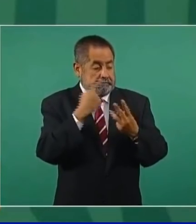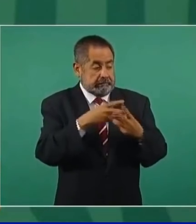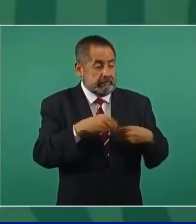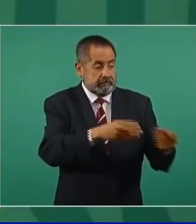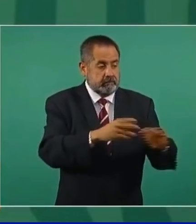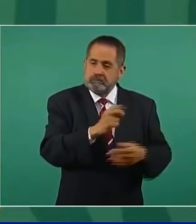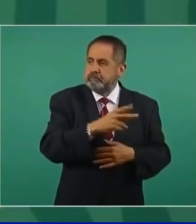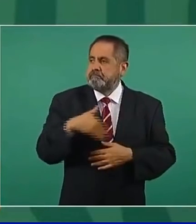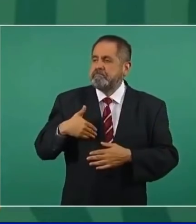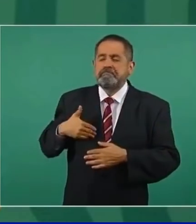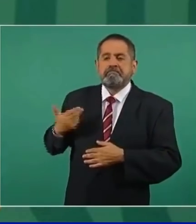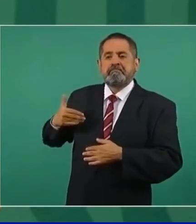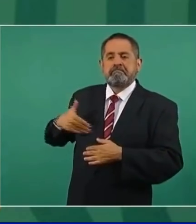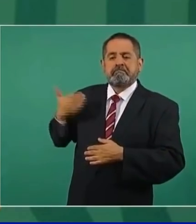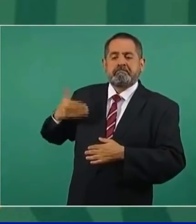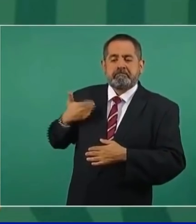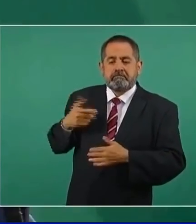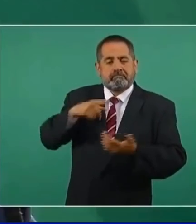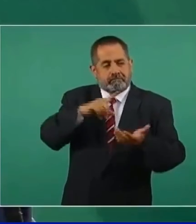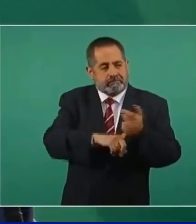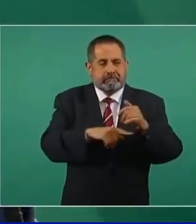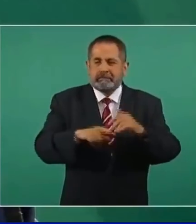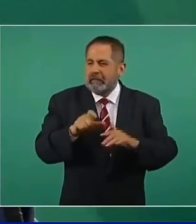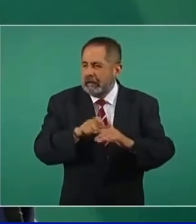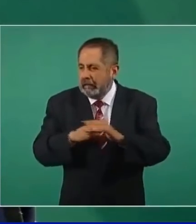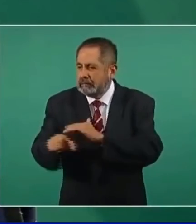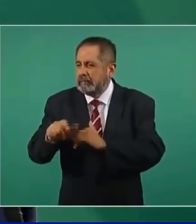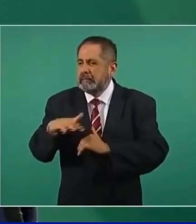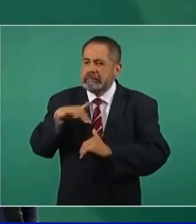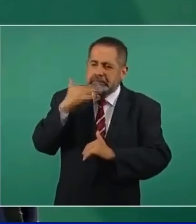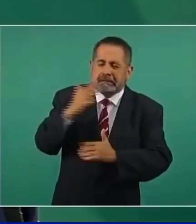y de sobornos y de moches